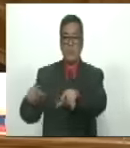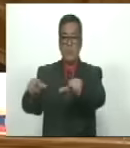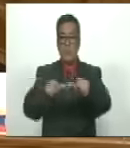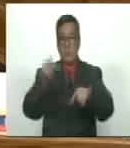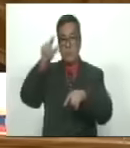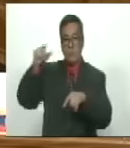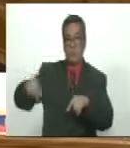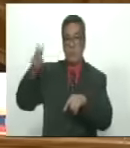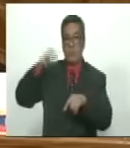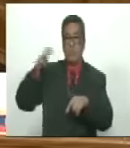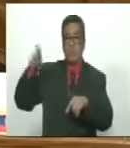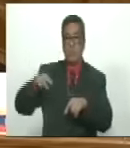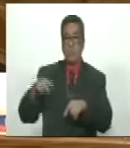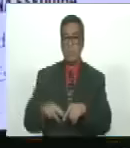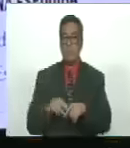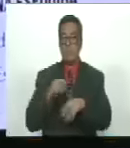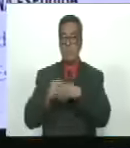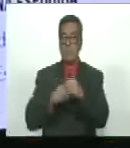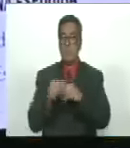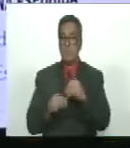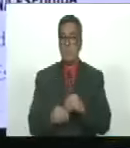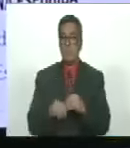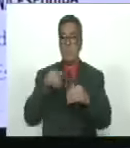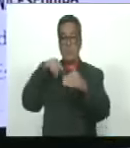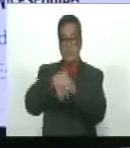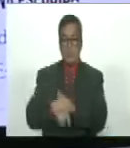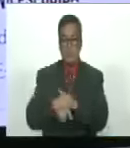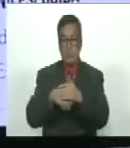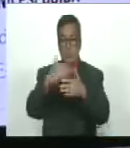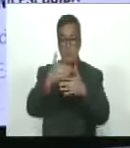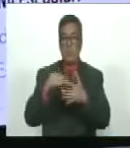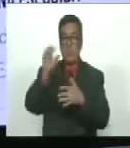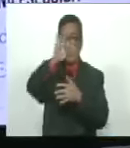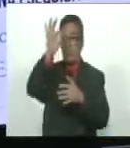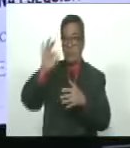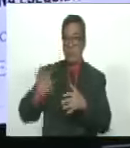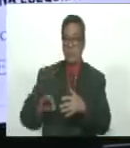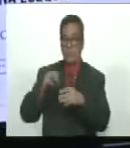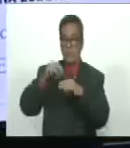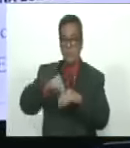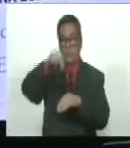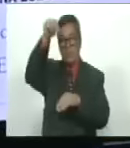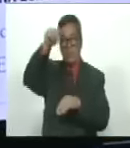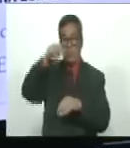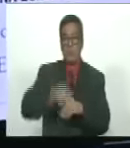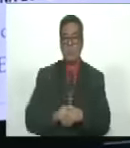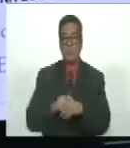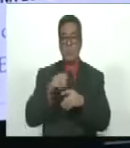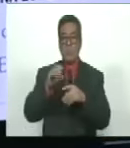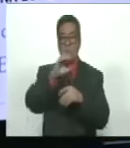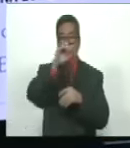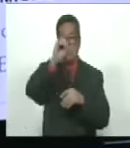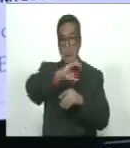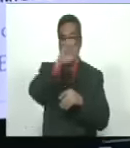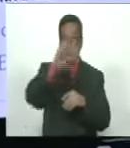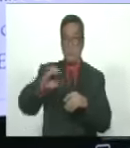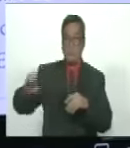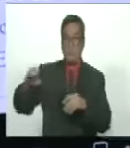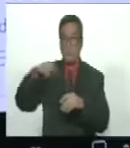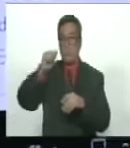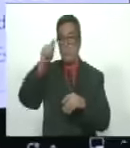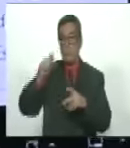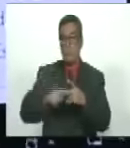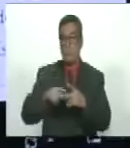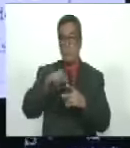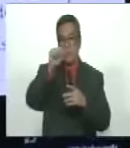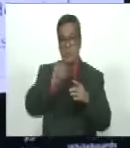de la Guayana Esequiba, comprendido dentro de los siguientes límites: al norte con el Océano Atlántico, al